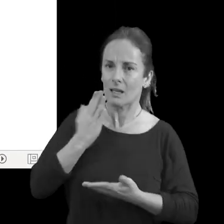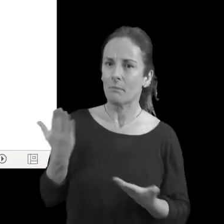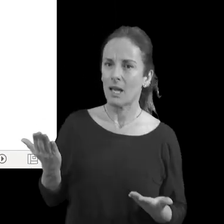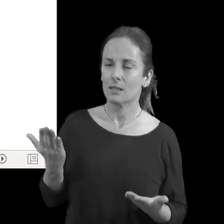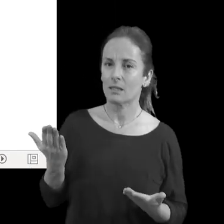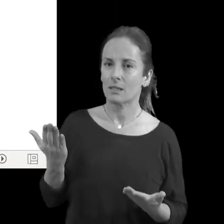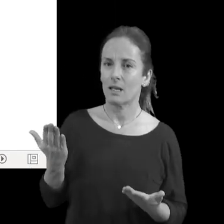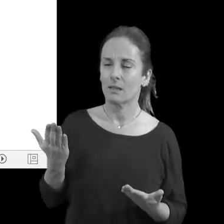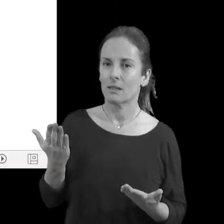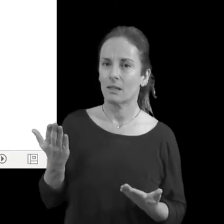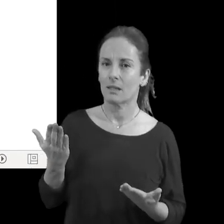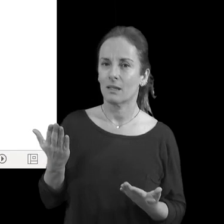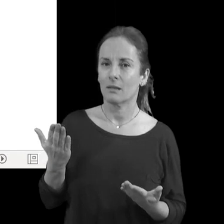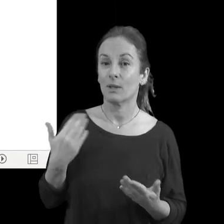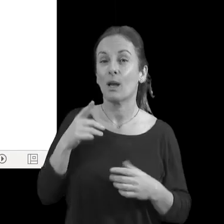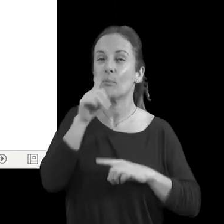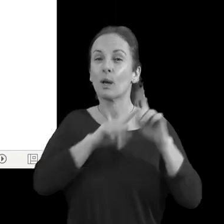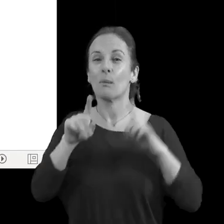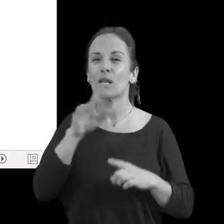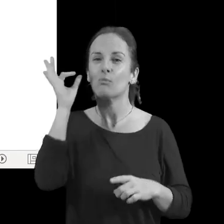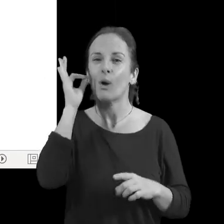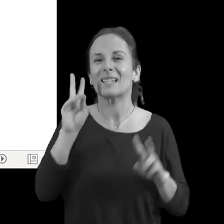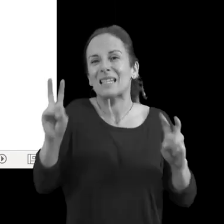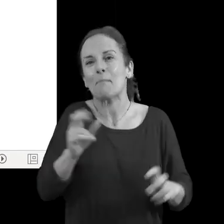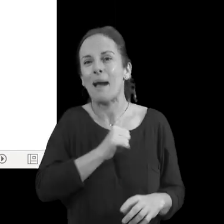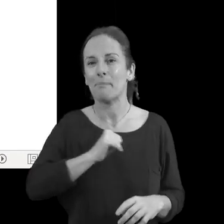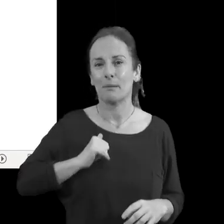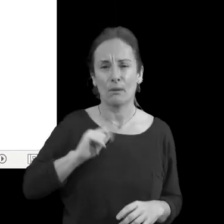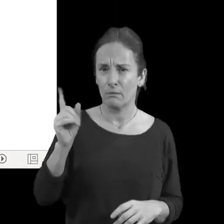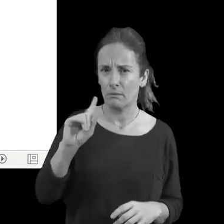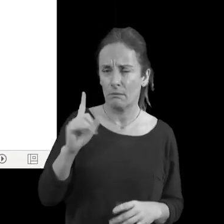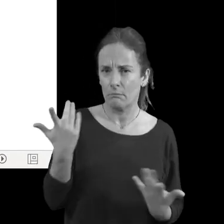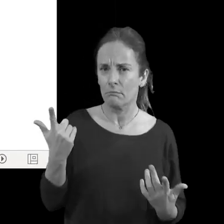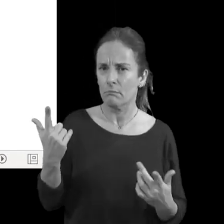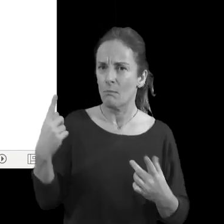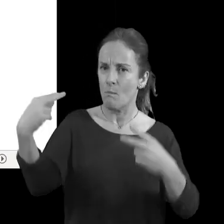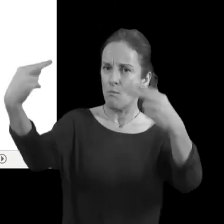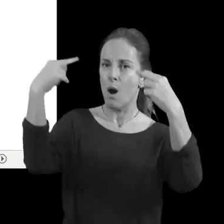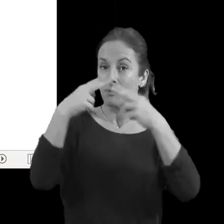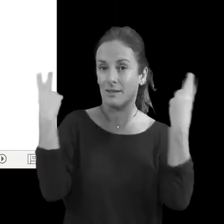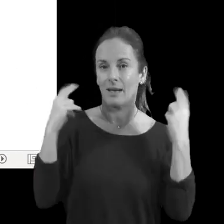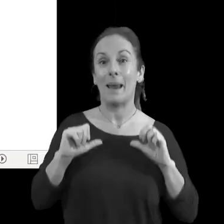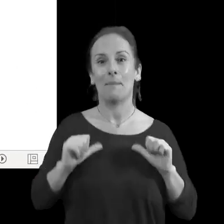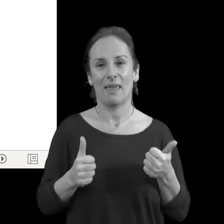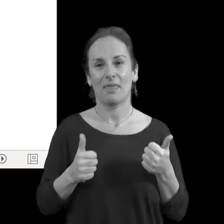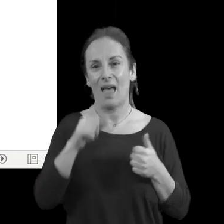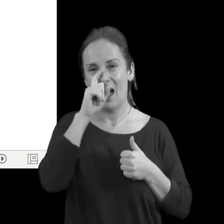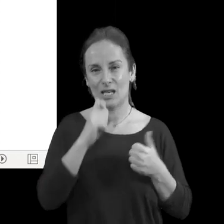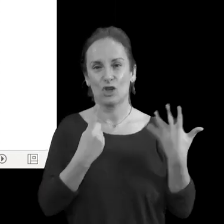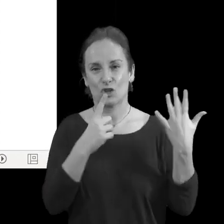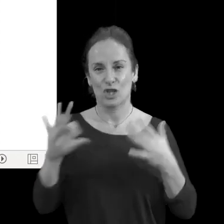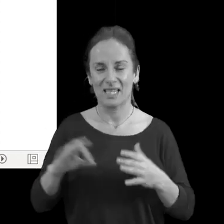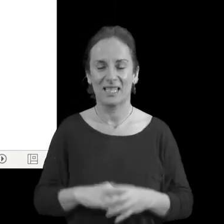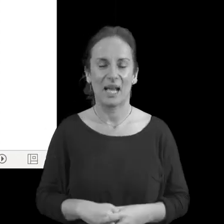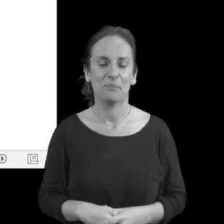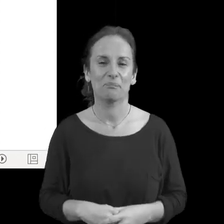han dicho que supuestamente es una cuestión privada, ¿no? Pero fijamos que aquí nuestro confinamiento, si me permitís seguir un poco con este paralelo, ¿no?, tiene